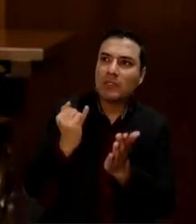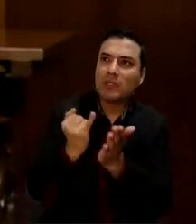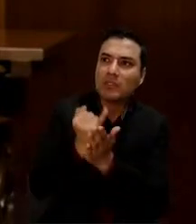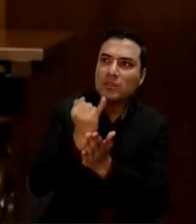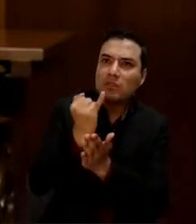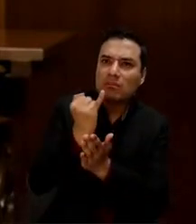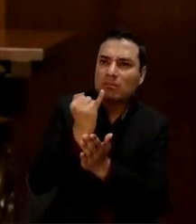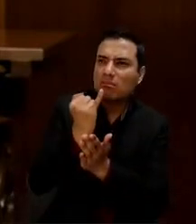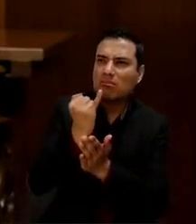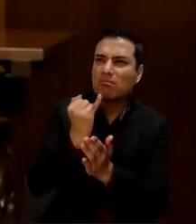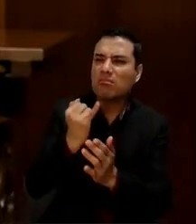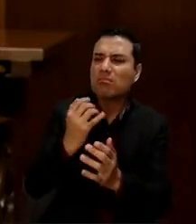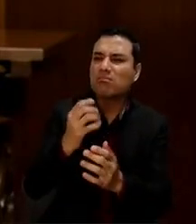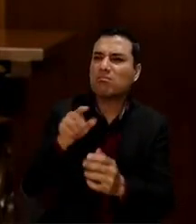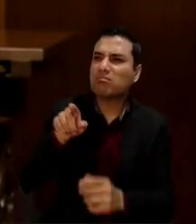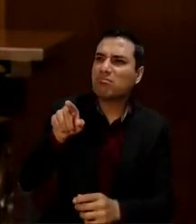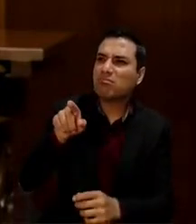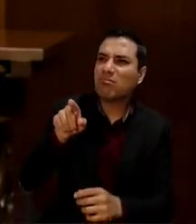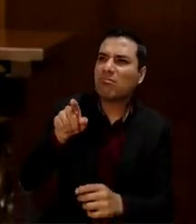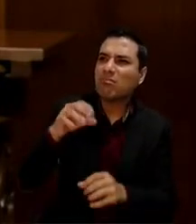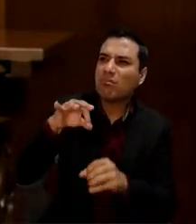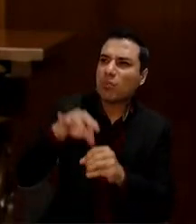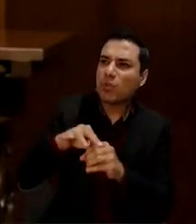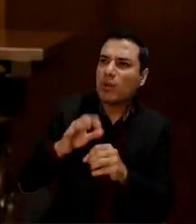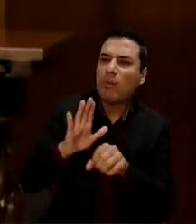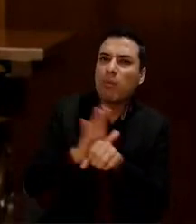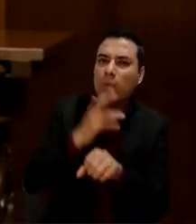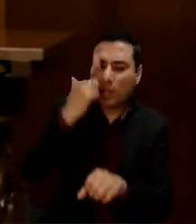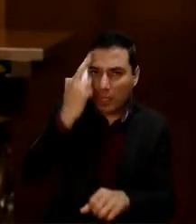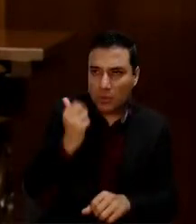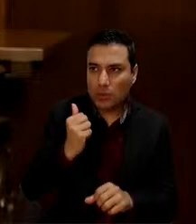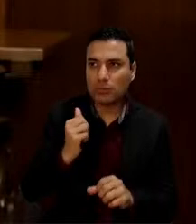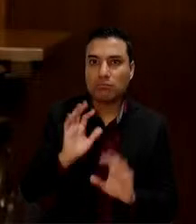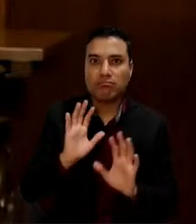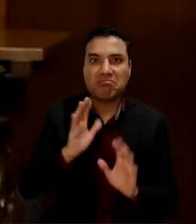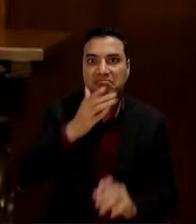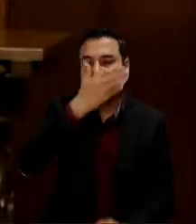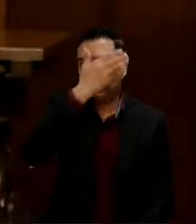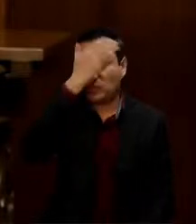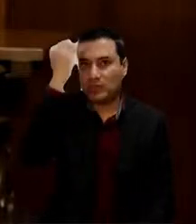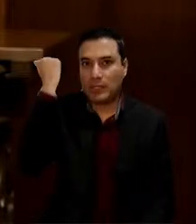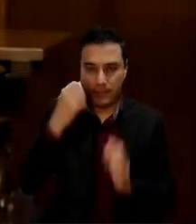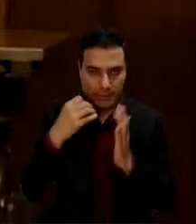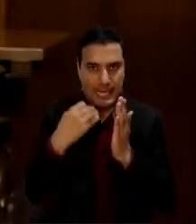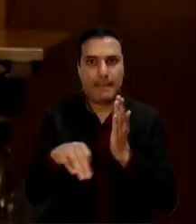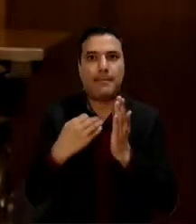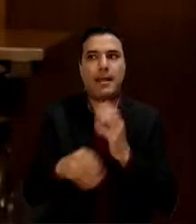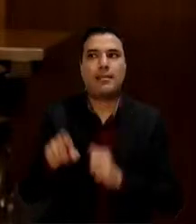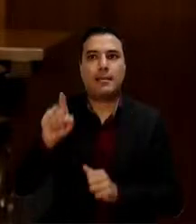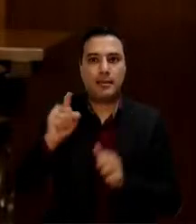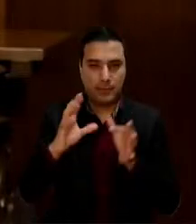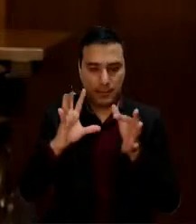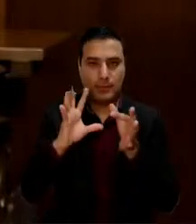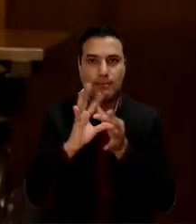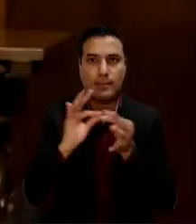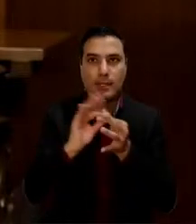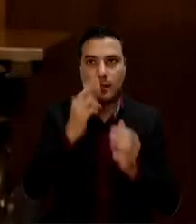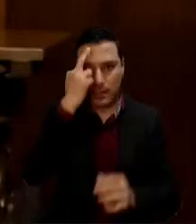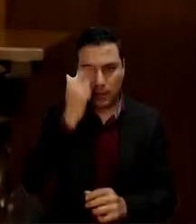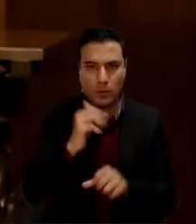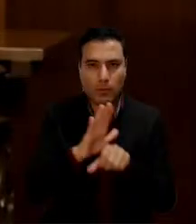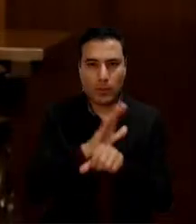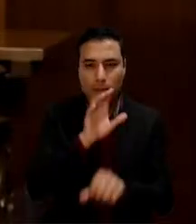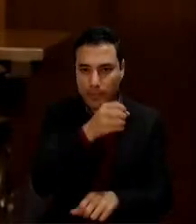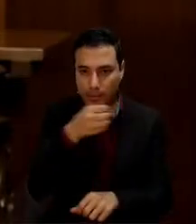una o un edil emitir su votación sobre determinado asunto. Efectivamente, la